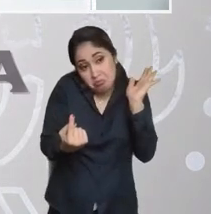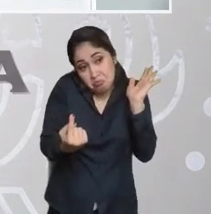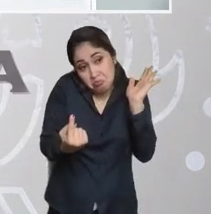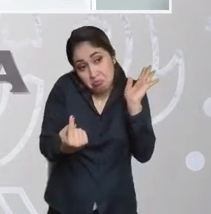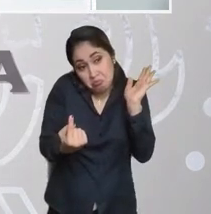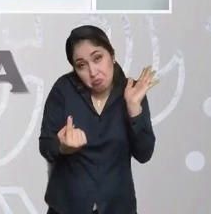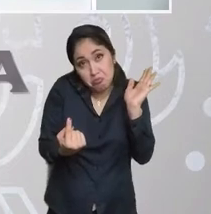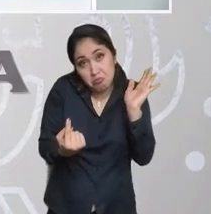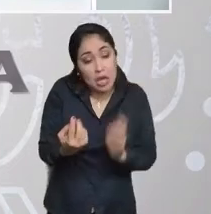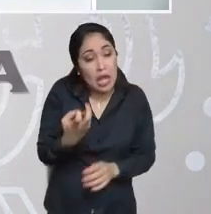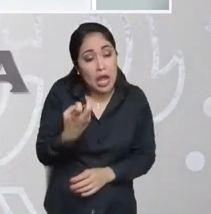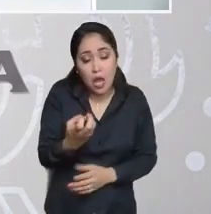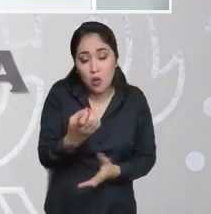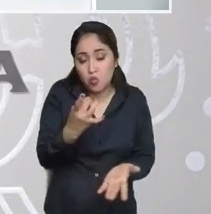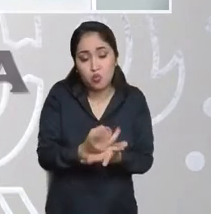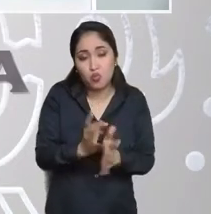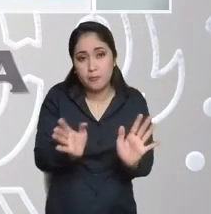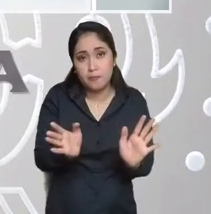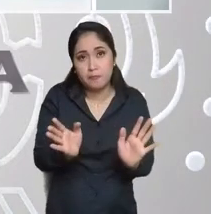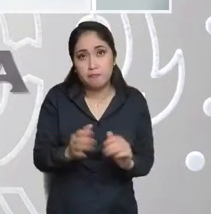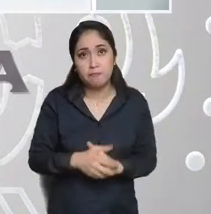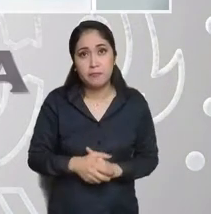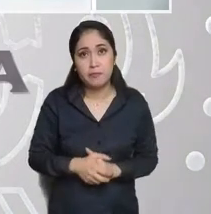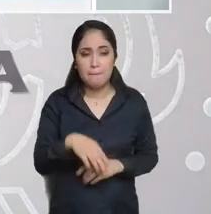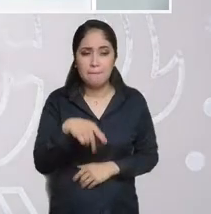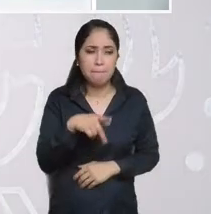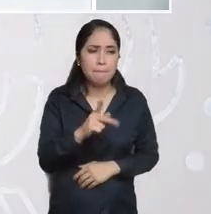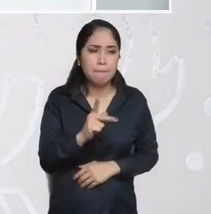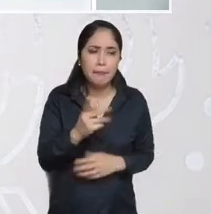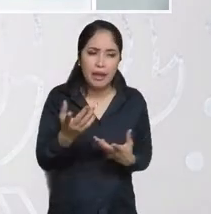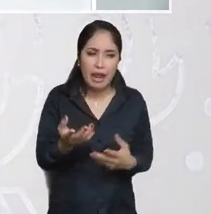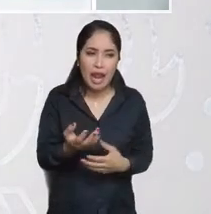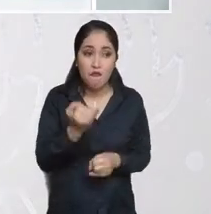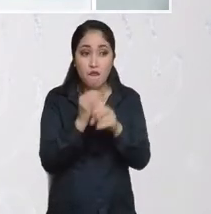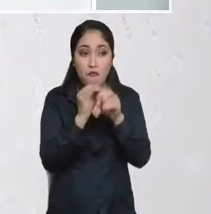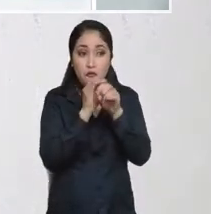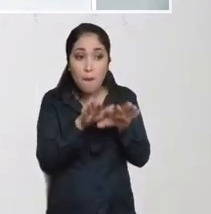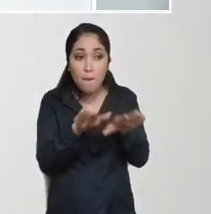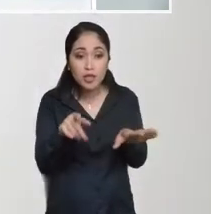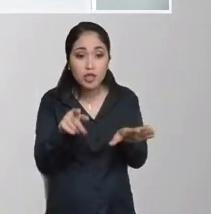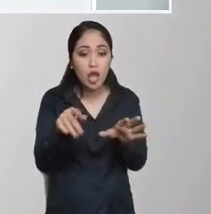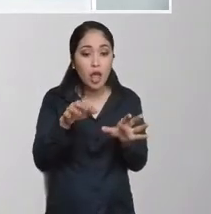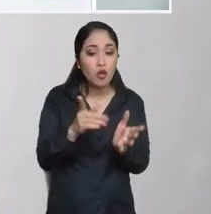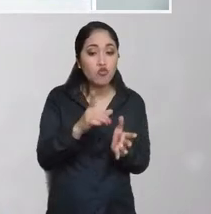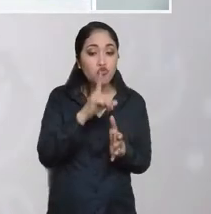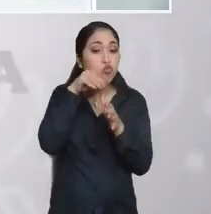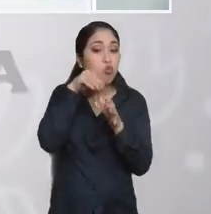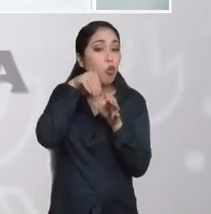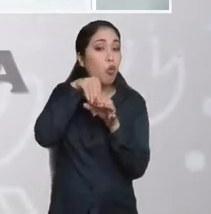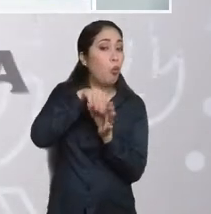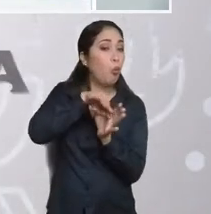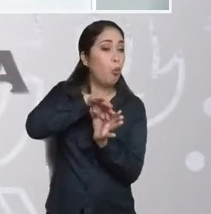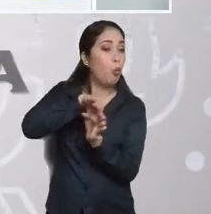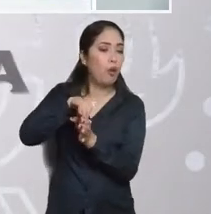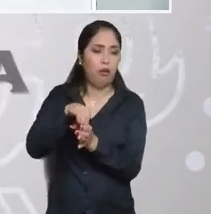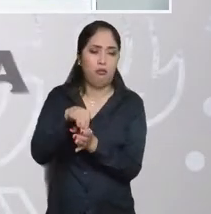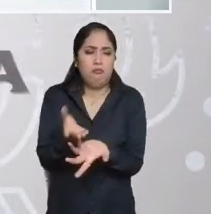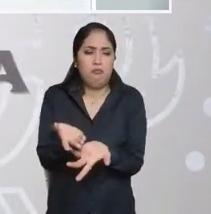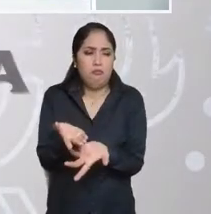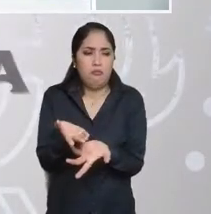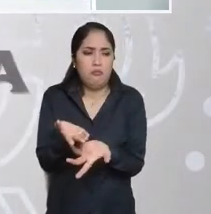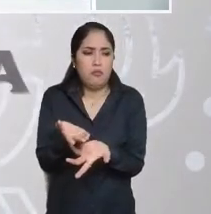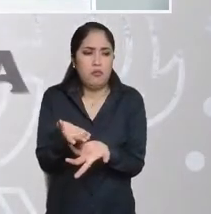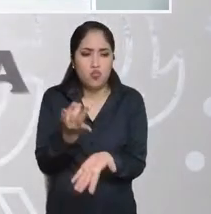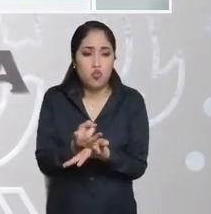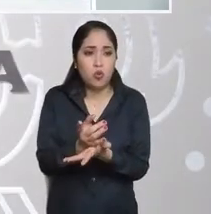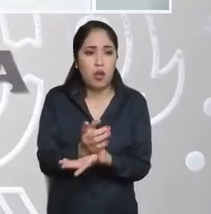son los términos. No nos ocultó información para nada Pablo, lo único que dijo es que no. De